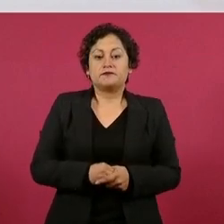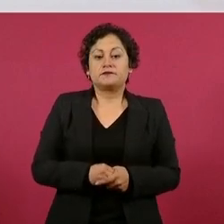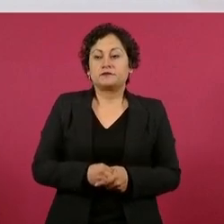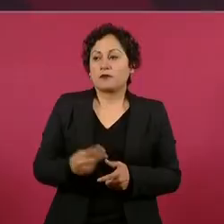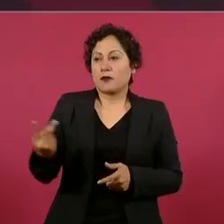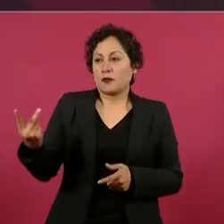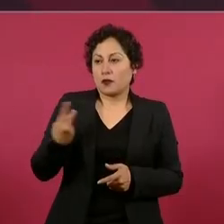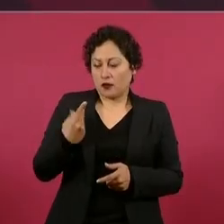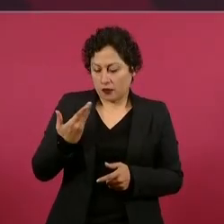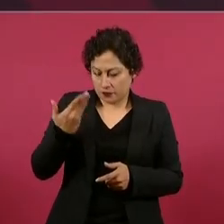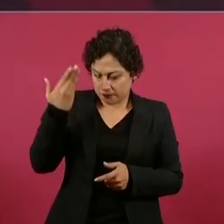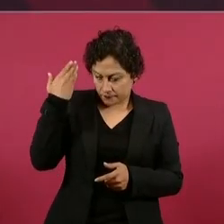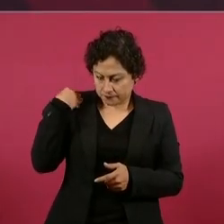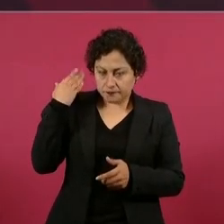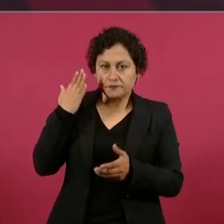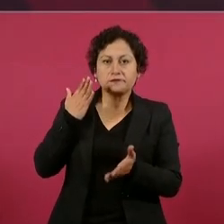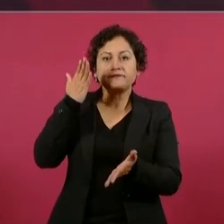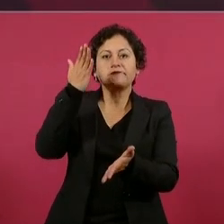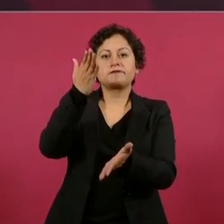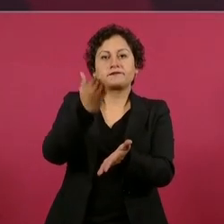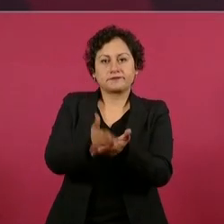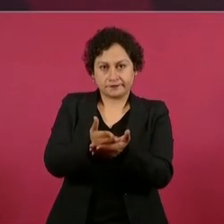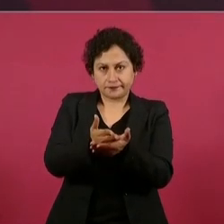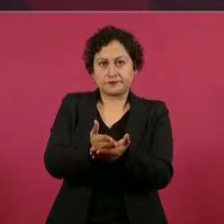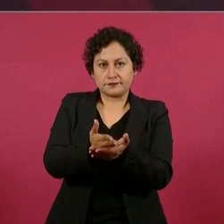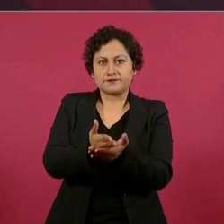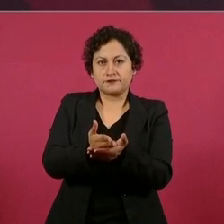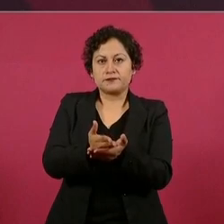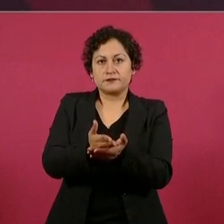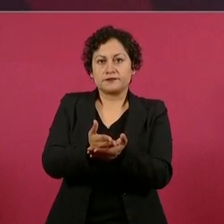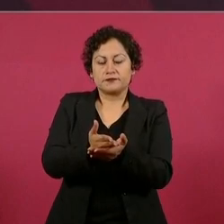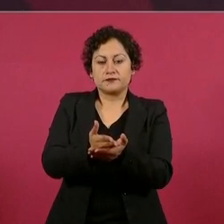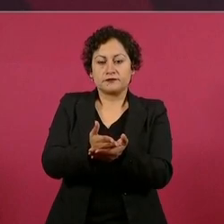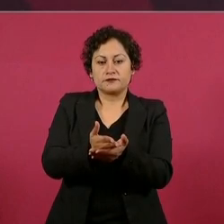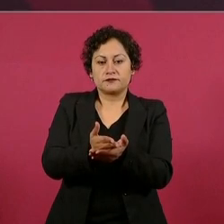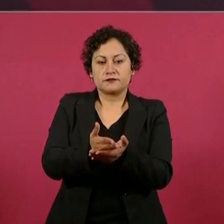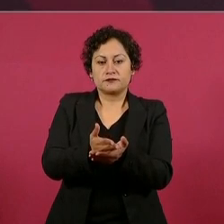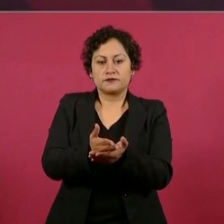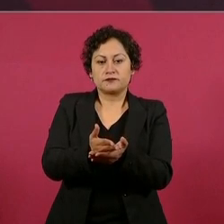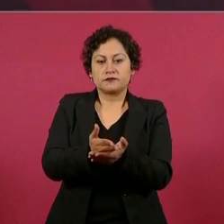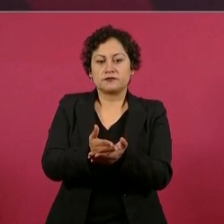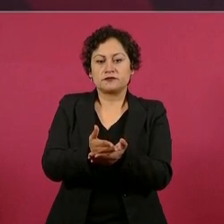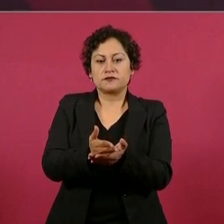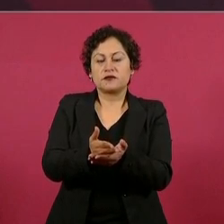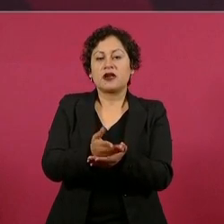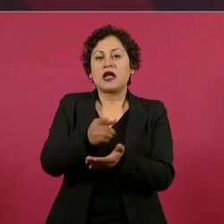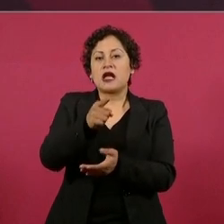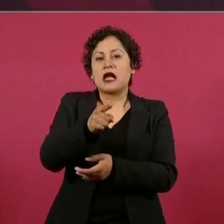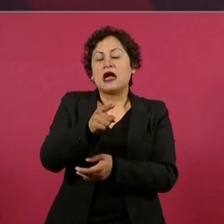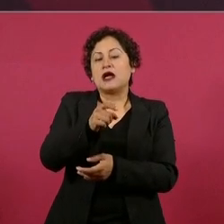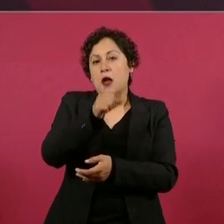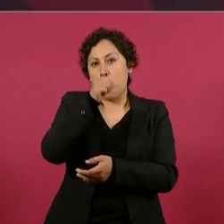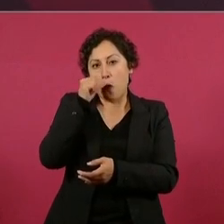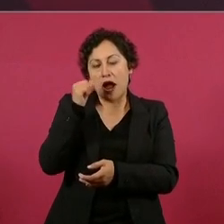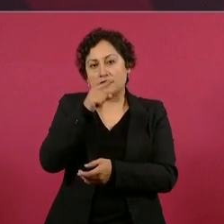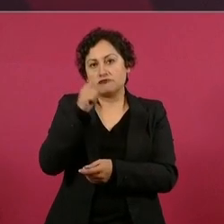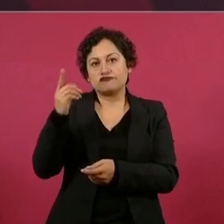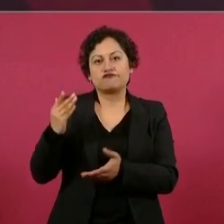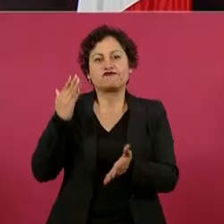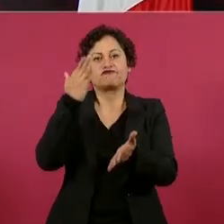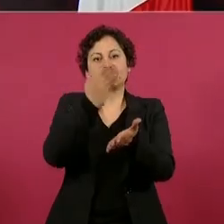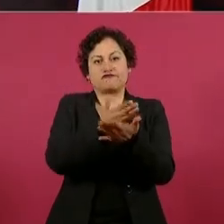estuvimos en Juárez y ahí lo que se hizo fue una revisión de todo el